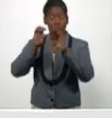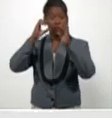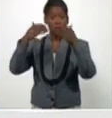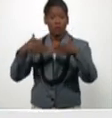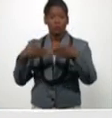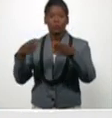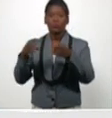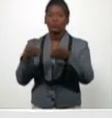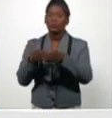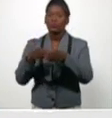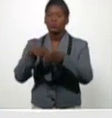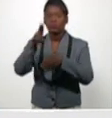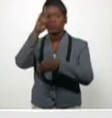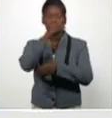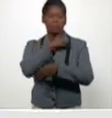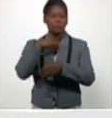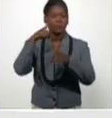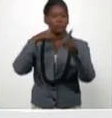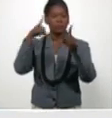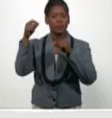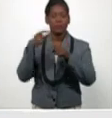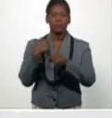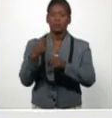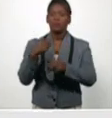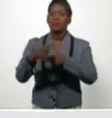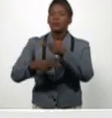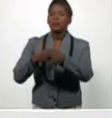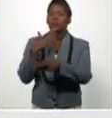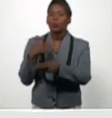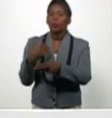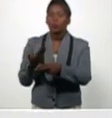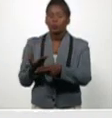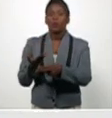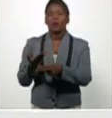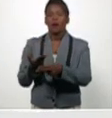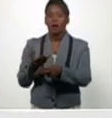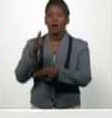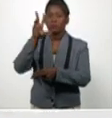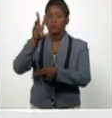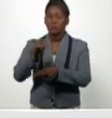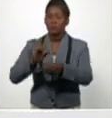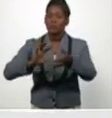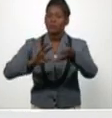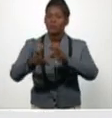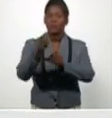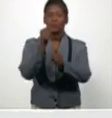vista de hacer una pesquisa más efectiva, de poder